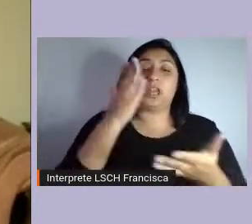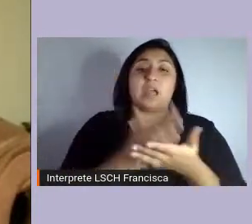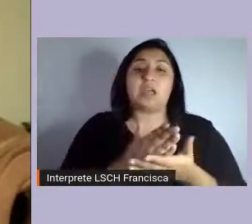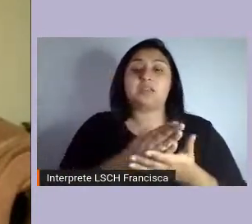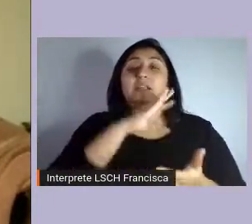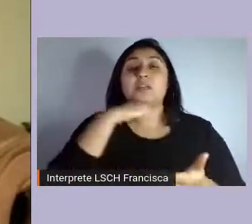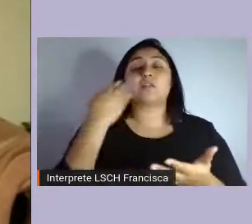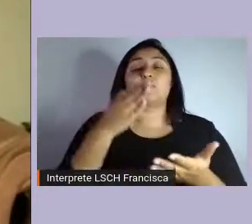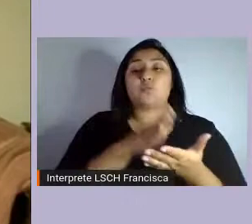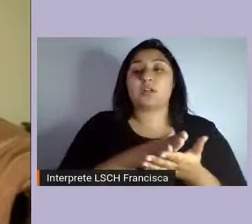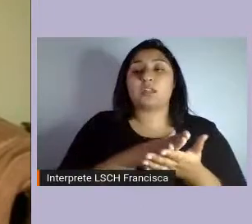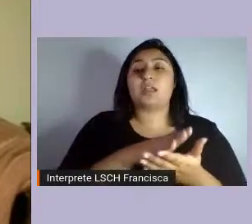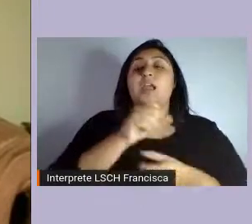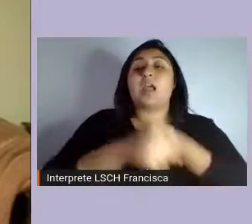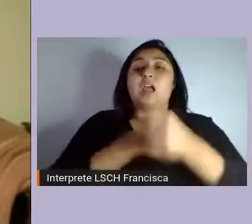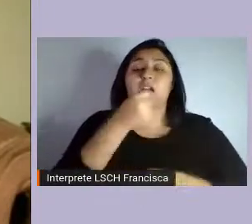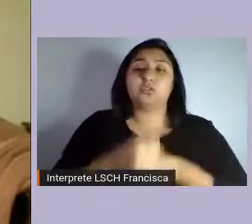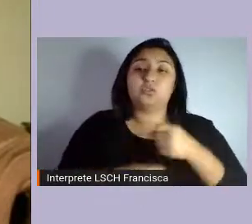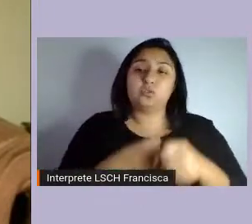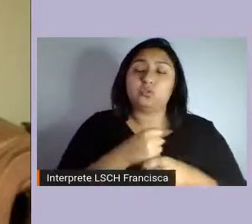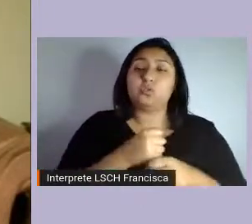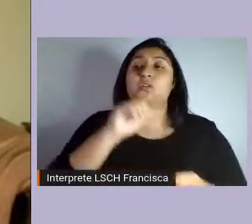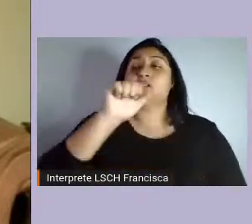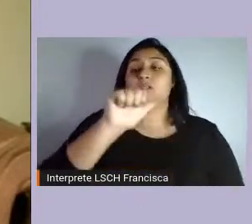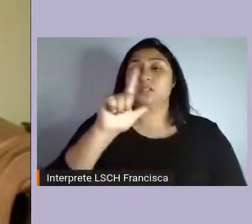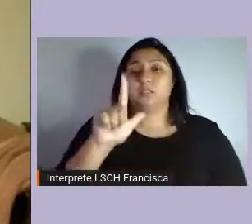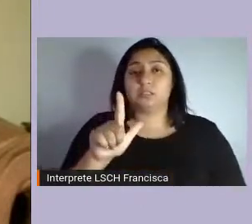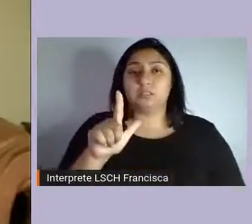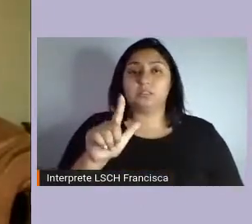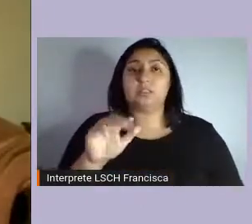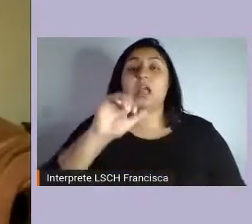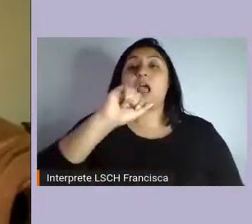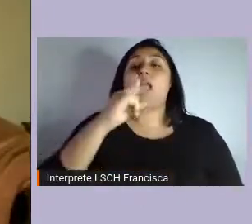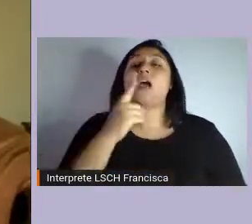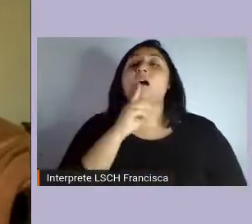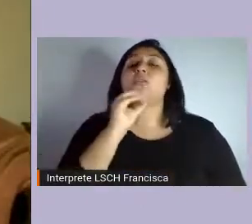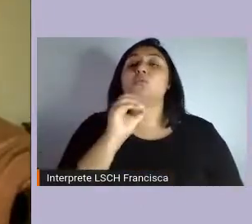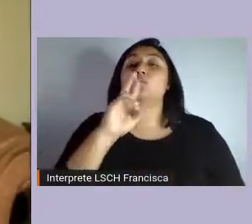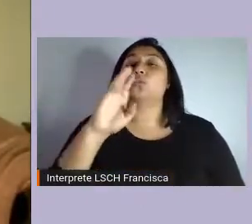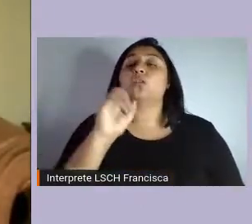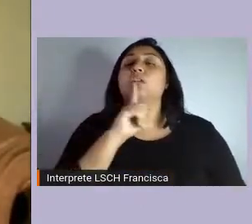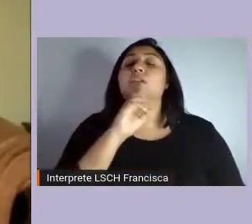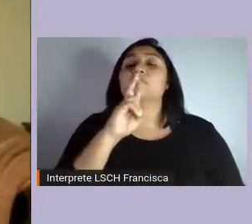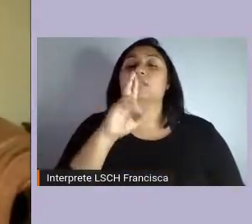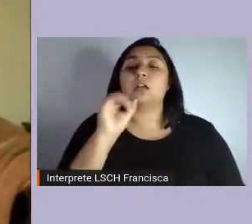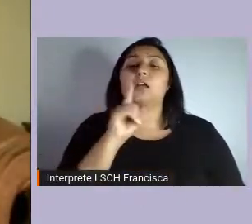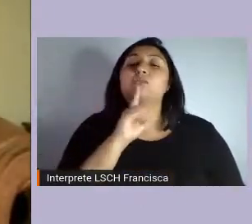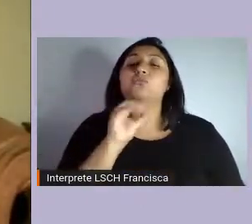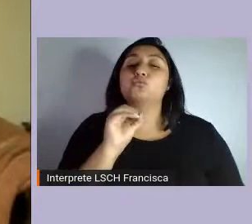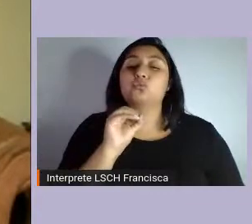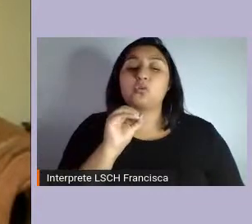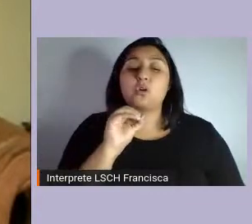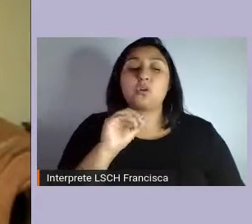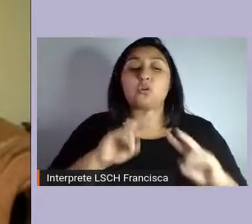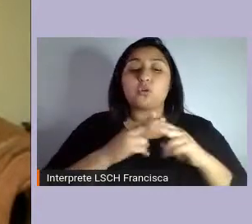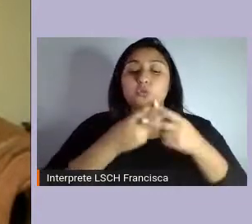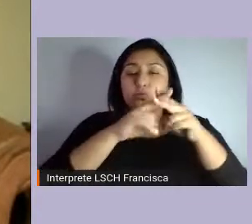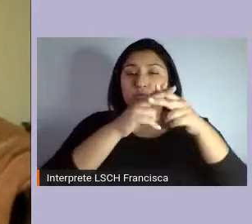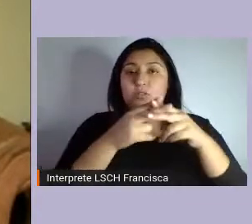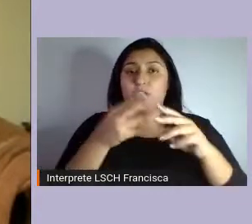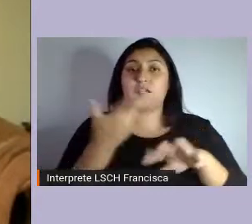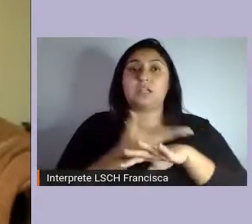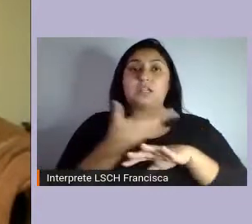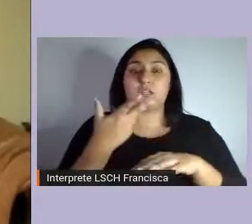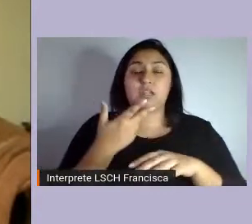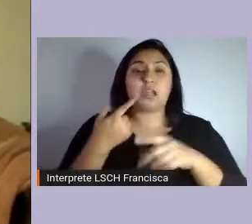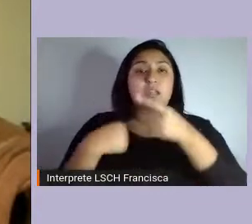67. Ese retrato, ese autorretrato, lo construye ahí ella. Por eso que habiendo biografías tan potentes